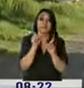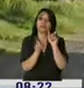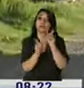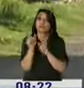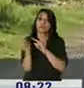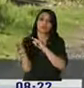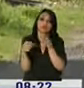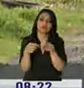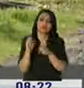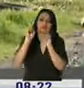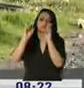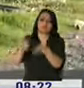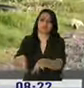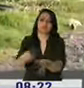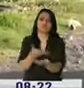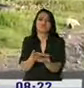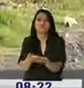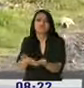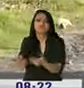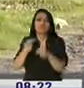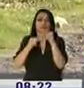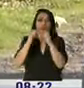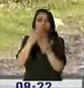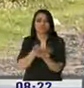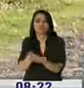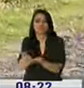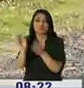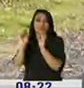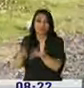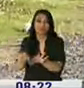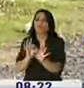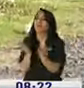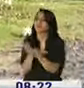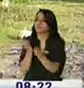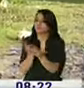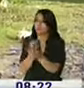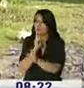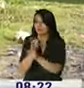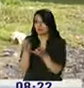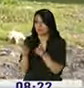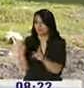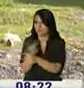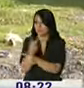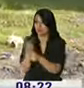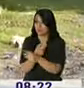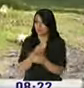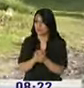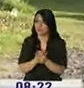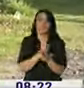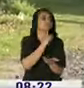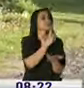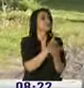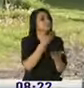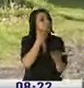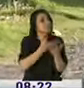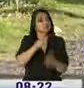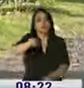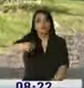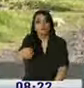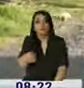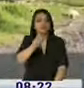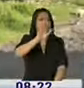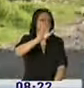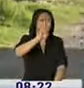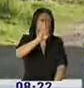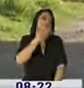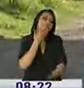dejan escombros, materiales, pero también hay mucha delincuencia. Así es. Muy buenos días, muchas gracias al canal TVC por darnos una apertura y